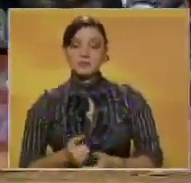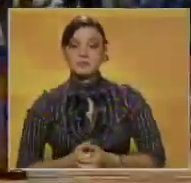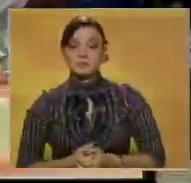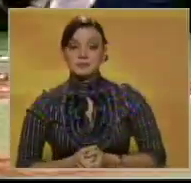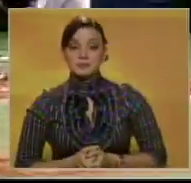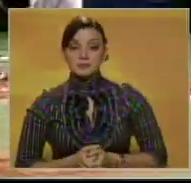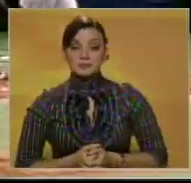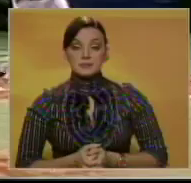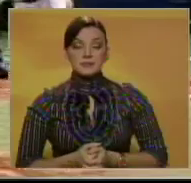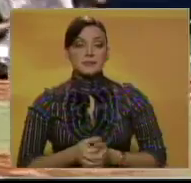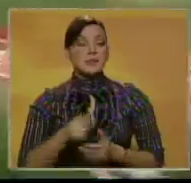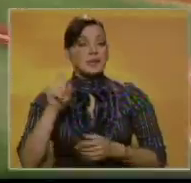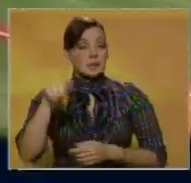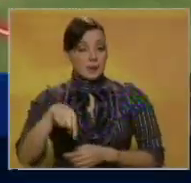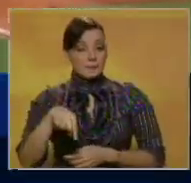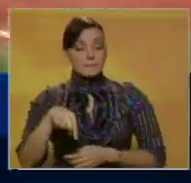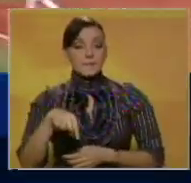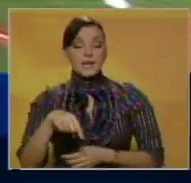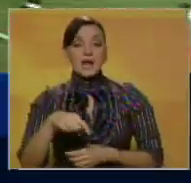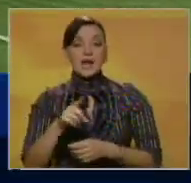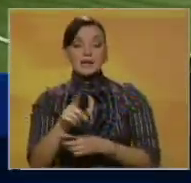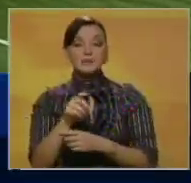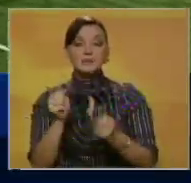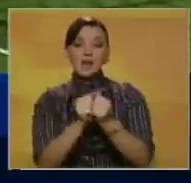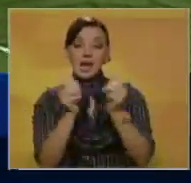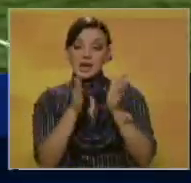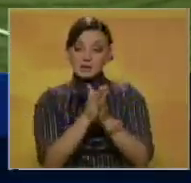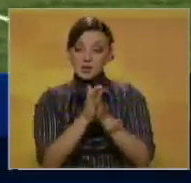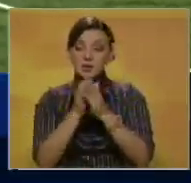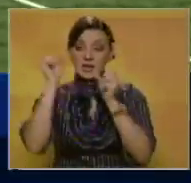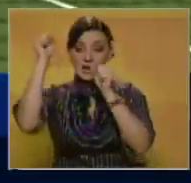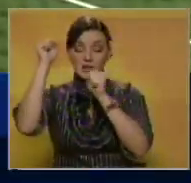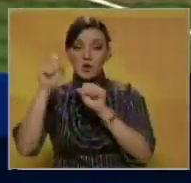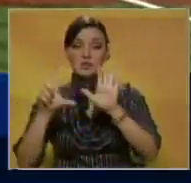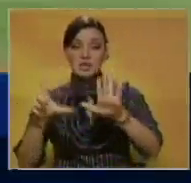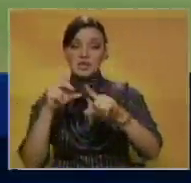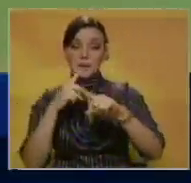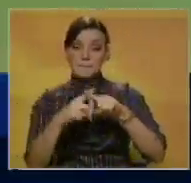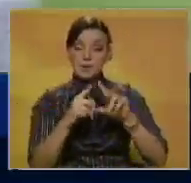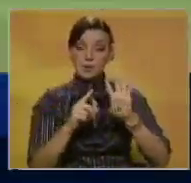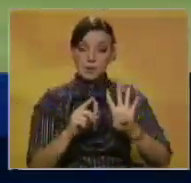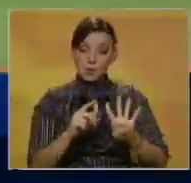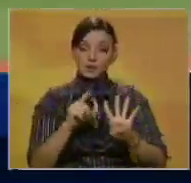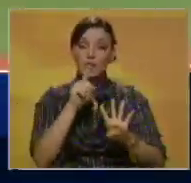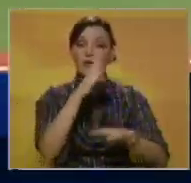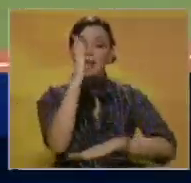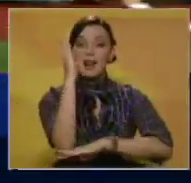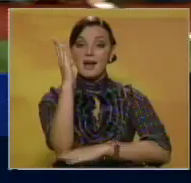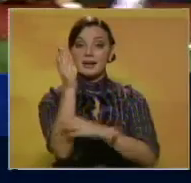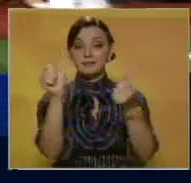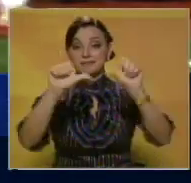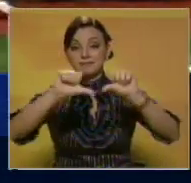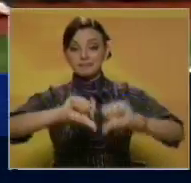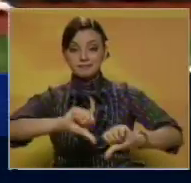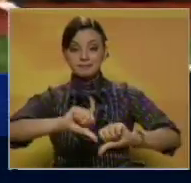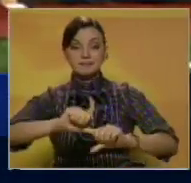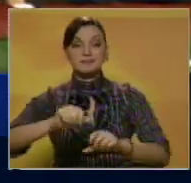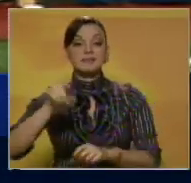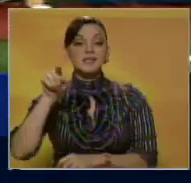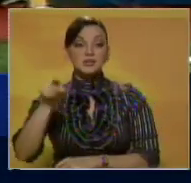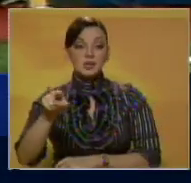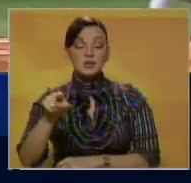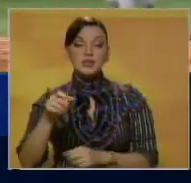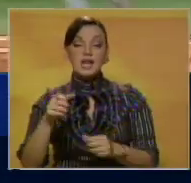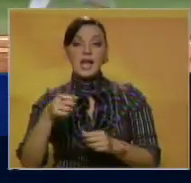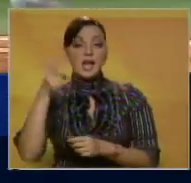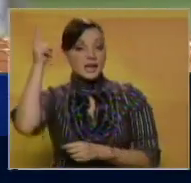Morris. En tanto, Caribes de Anzoátegui derrotó a Cardenales de Lara 7-4 en Puerto La Cruz. La tribu hizo 5 rayitas en la